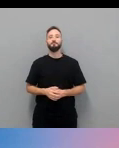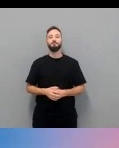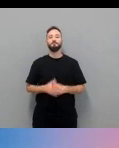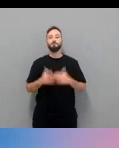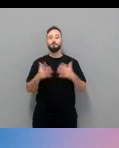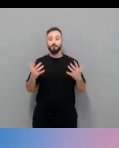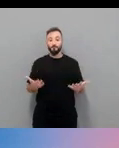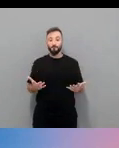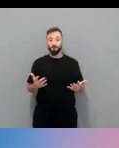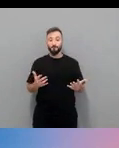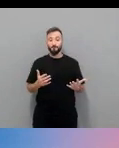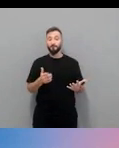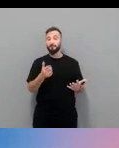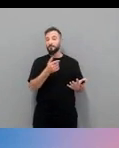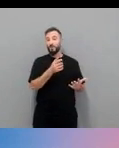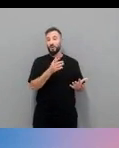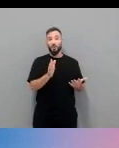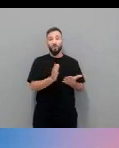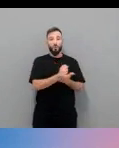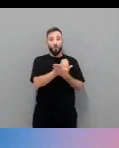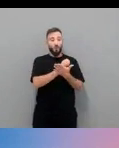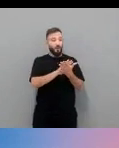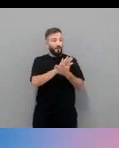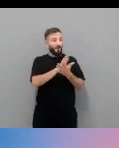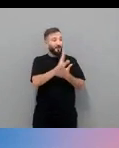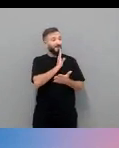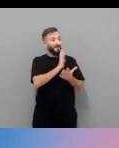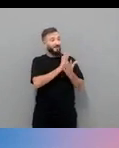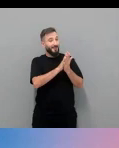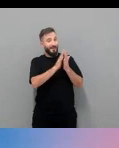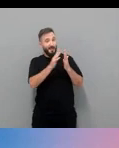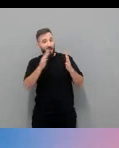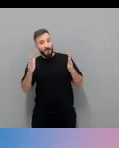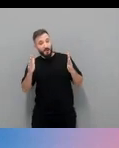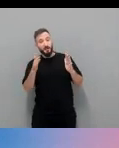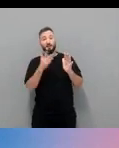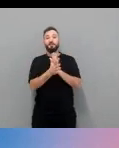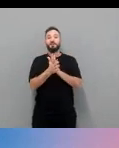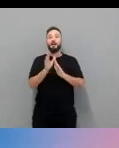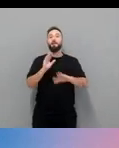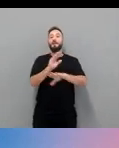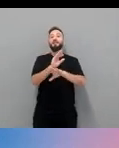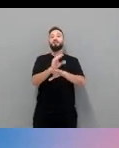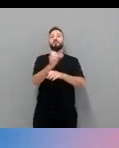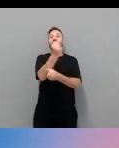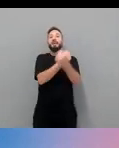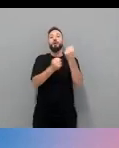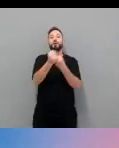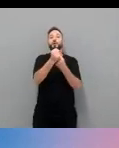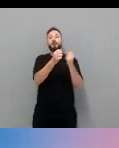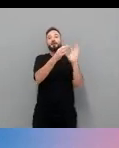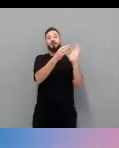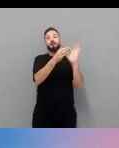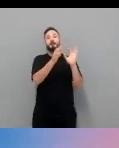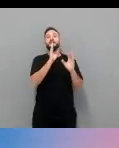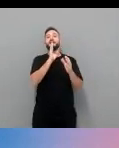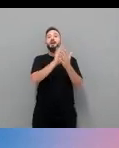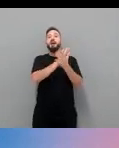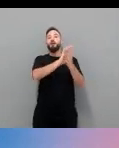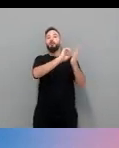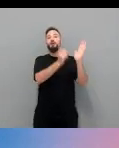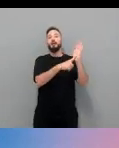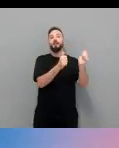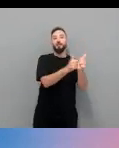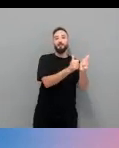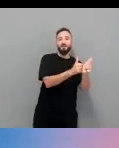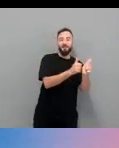Esto al final es precisamente las prestaciones económicas que se derivan, hablamos antes de la ley de dependencia y